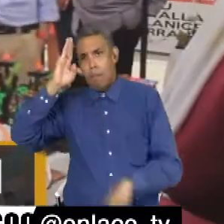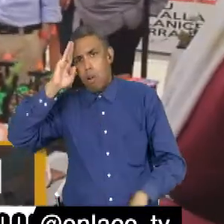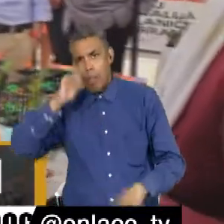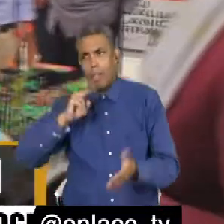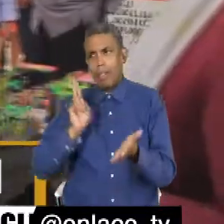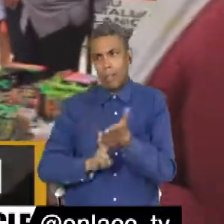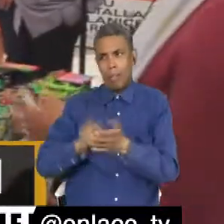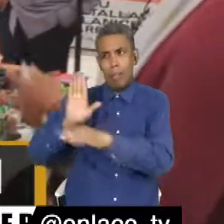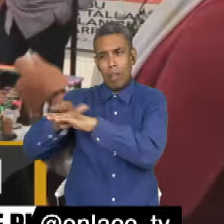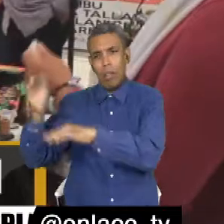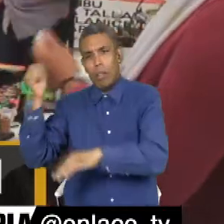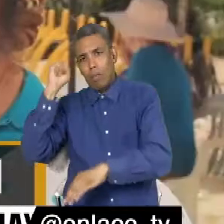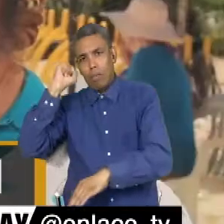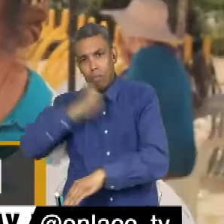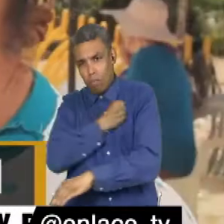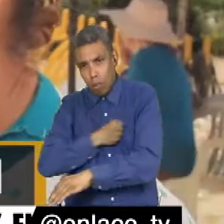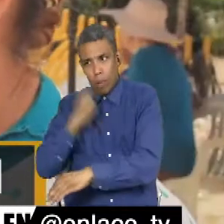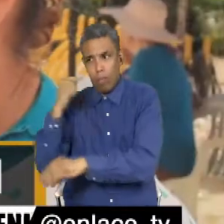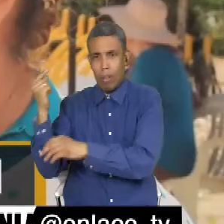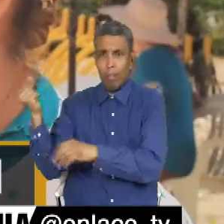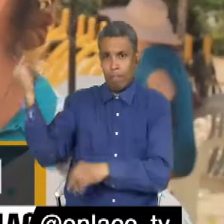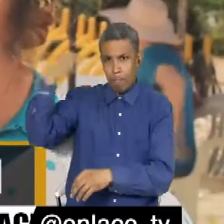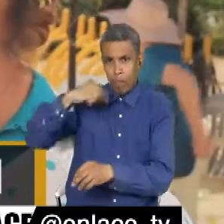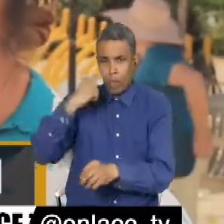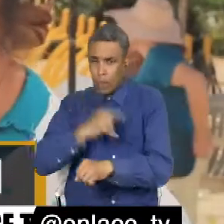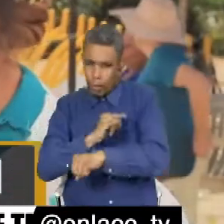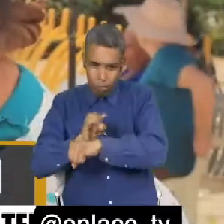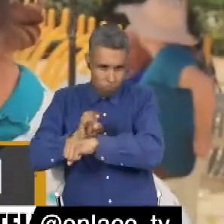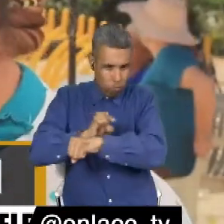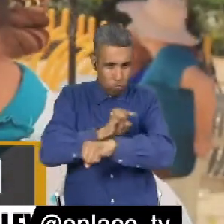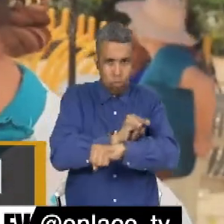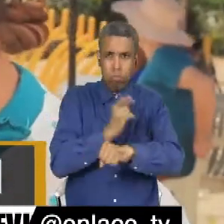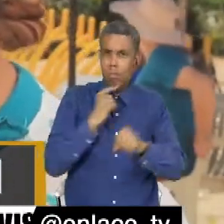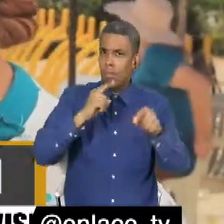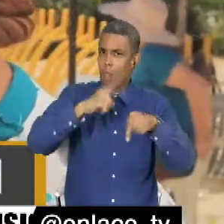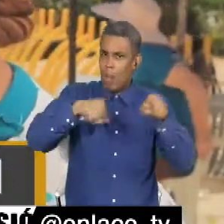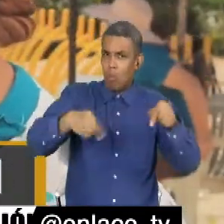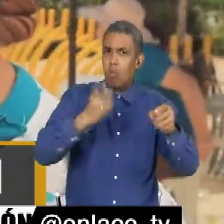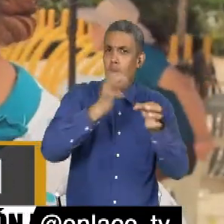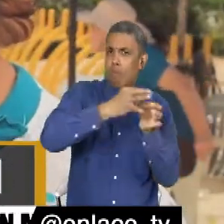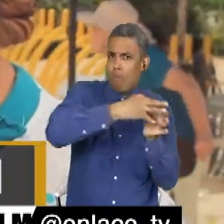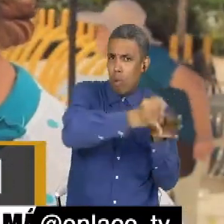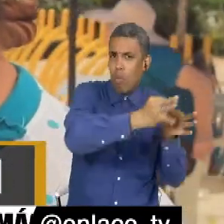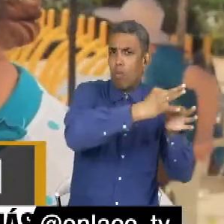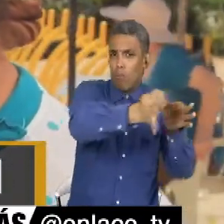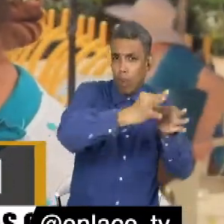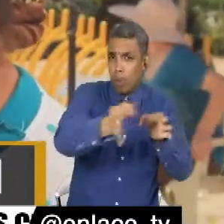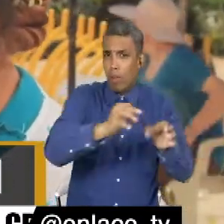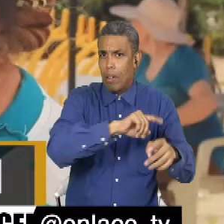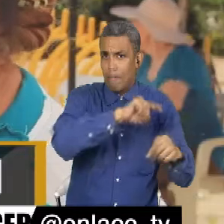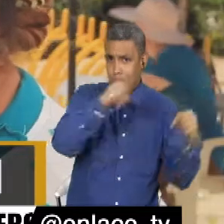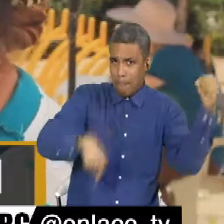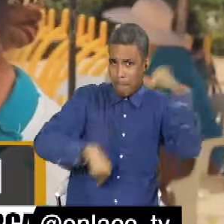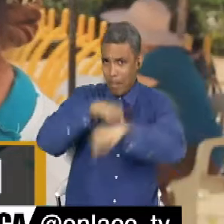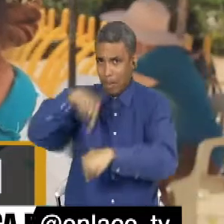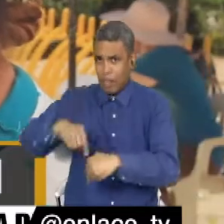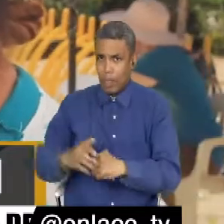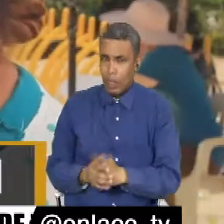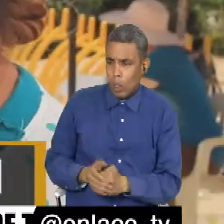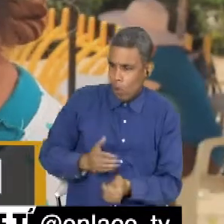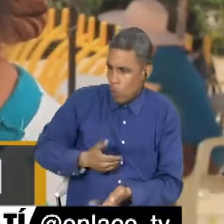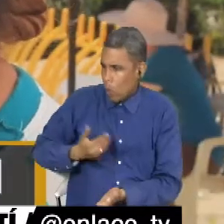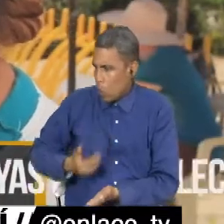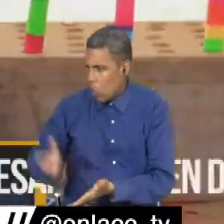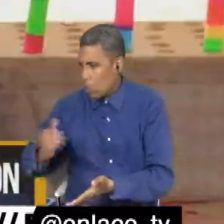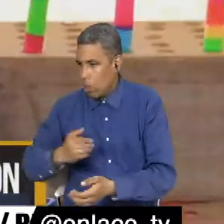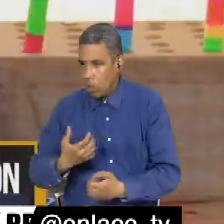los días. O sea que ya el turista puede acercarse a llevar los souvenirs del lugar visitado, porque esa es la idea, que la artesanía va de mano